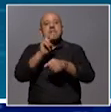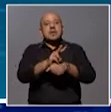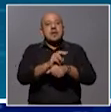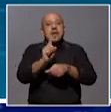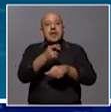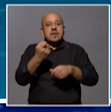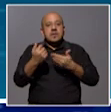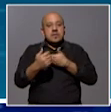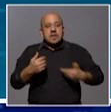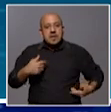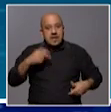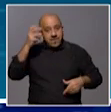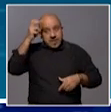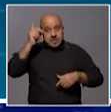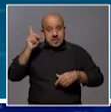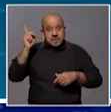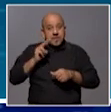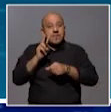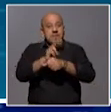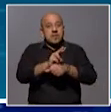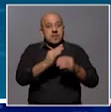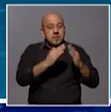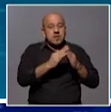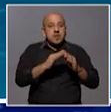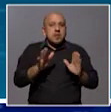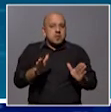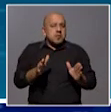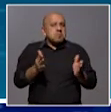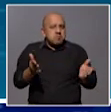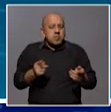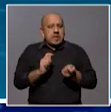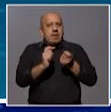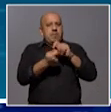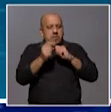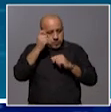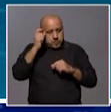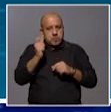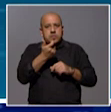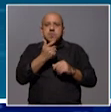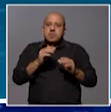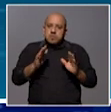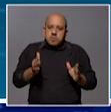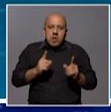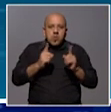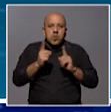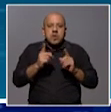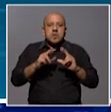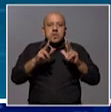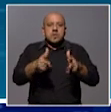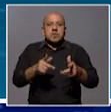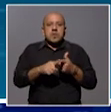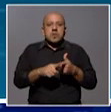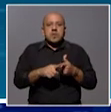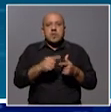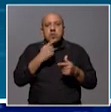presidente vázquez y poner marcha atrás frente a algunas decisiones muy cuestionadas